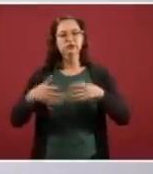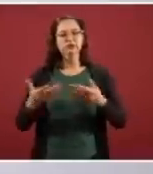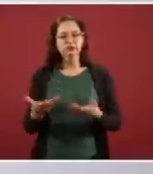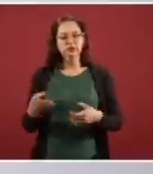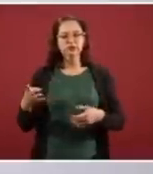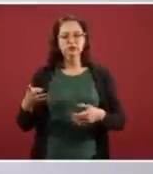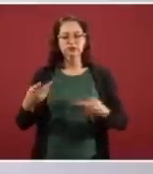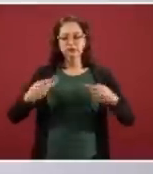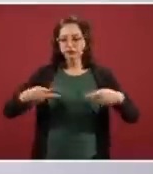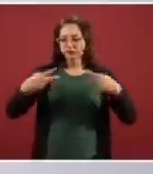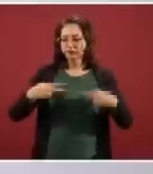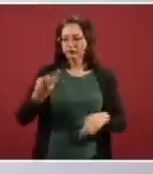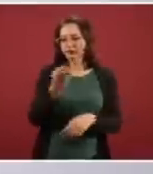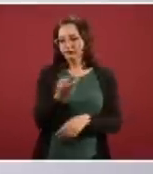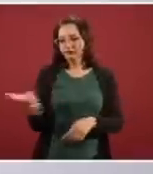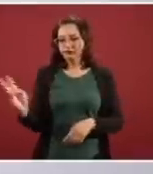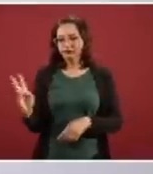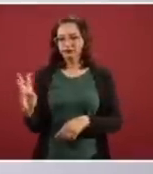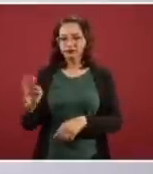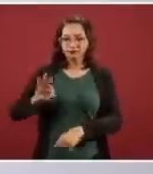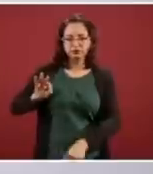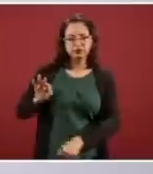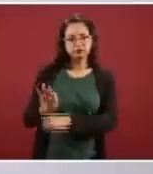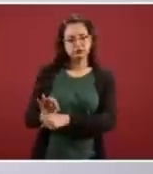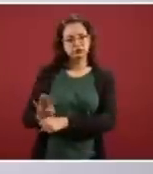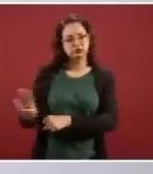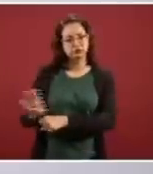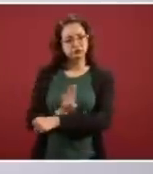en beneficio de los obreros,